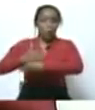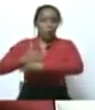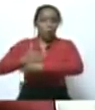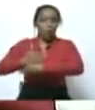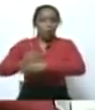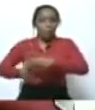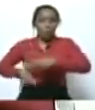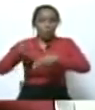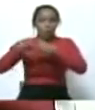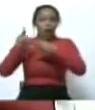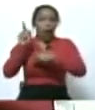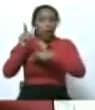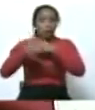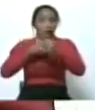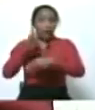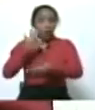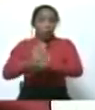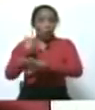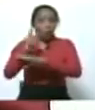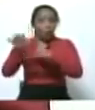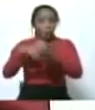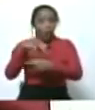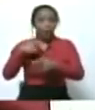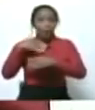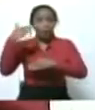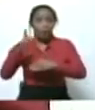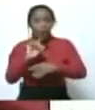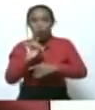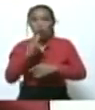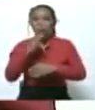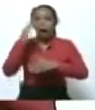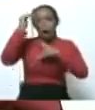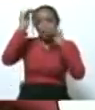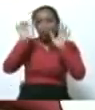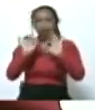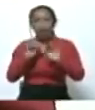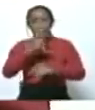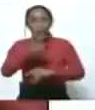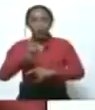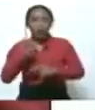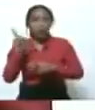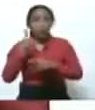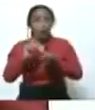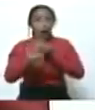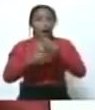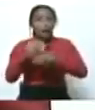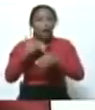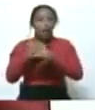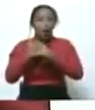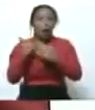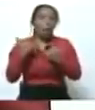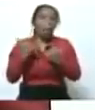Ellos causan el problema y después no quieren atender a la gente. Entonces se convirtió en una moda